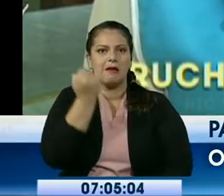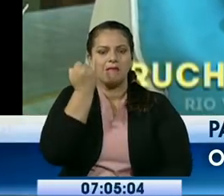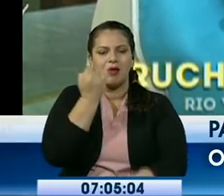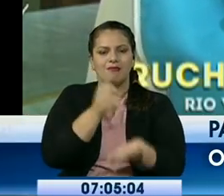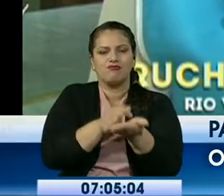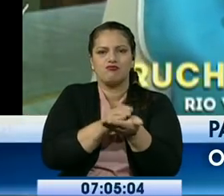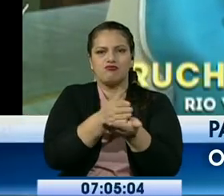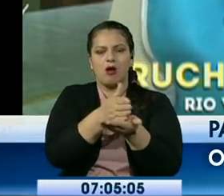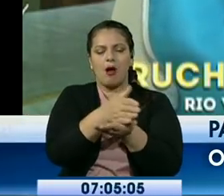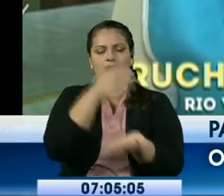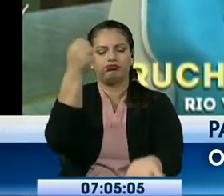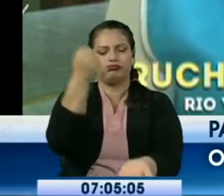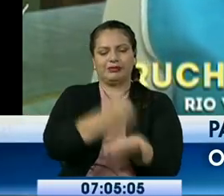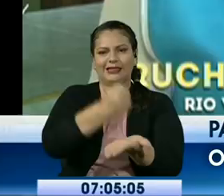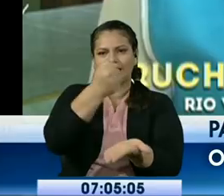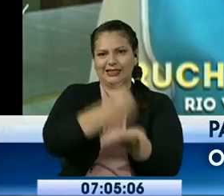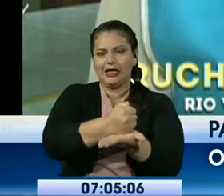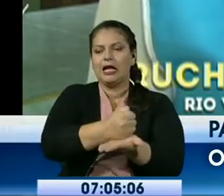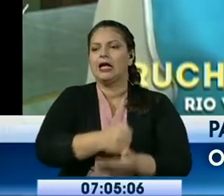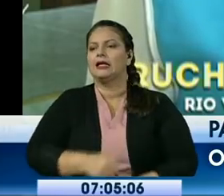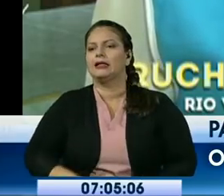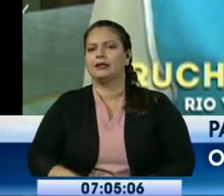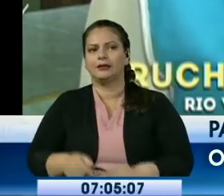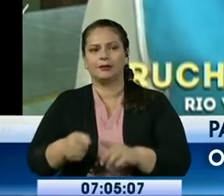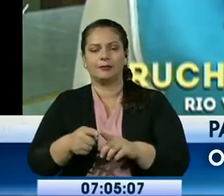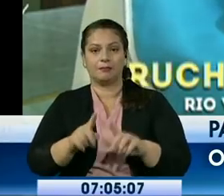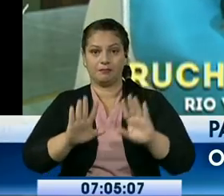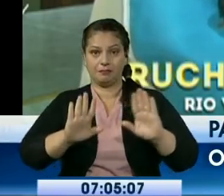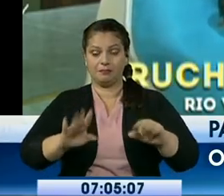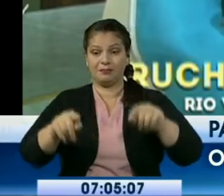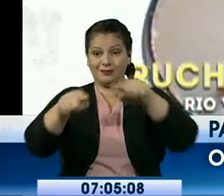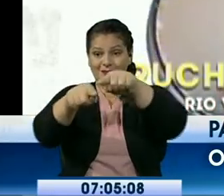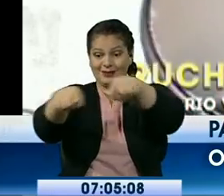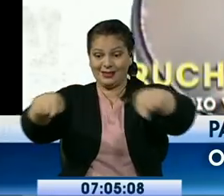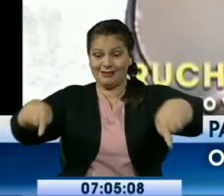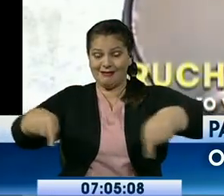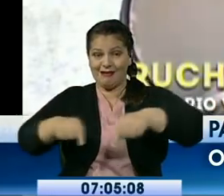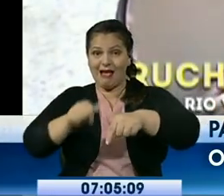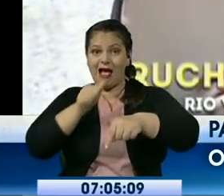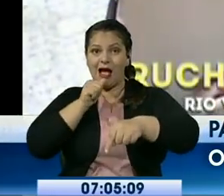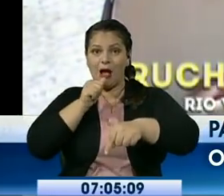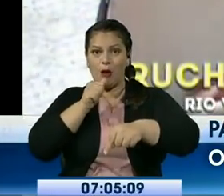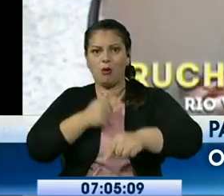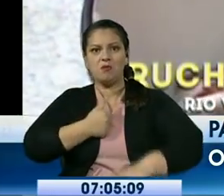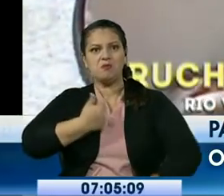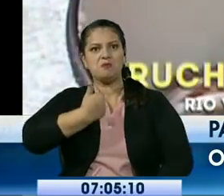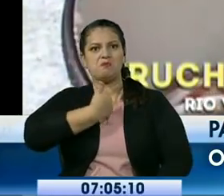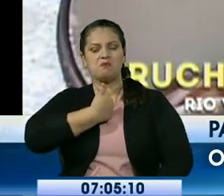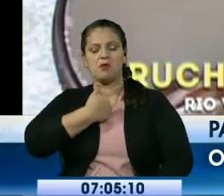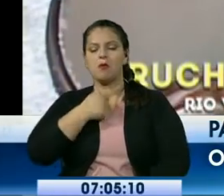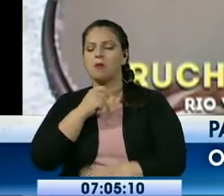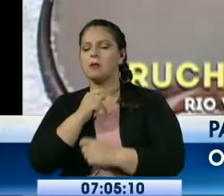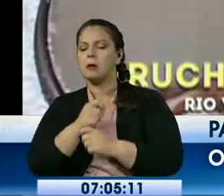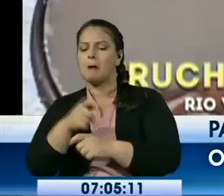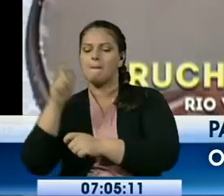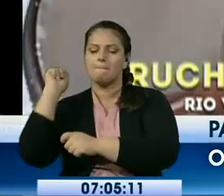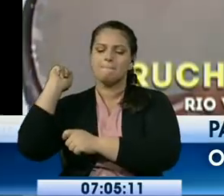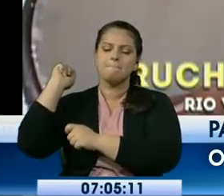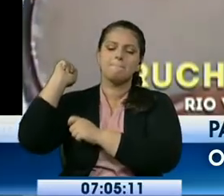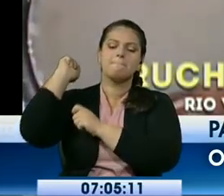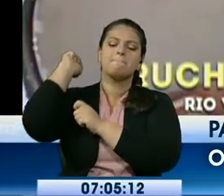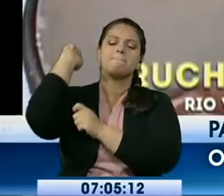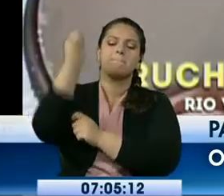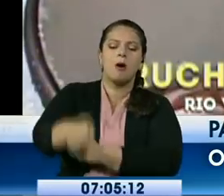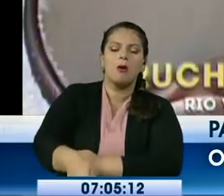pesca con anzuelo, de ahí se le trae, se le lava, toca sacarle bien la escama, todo lo que tiene la trucha